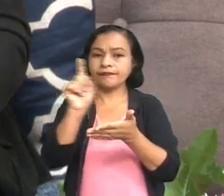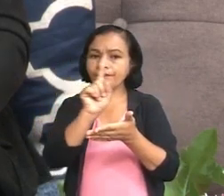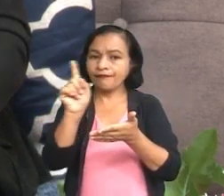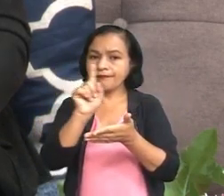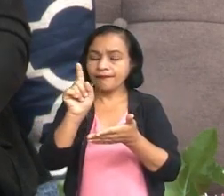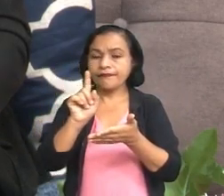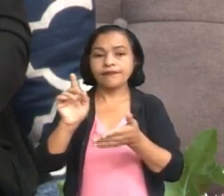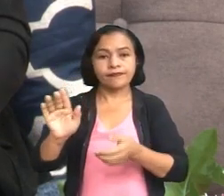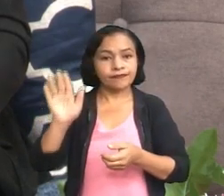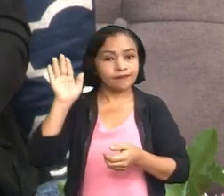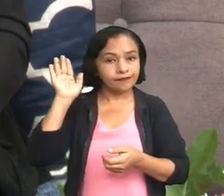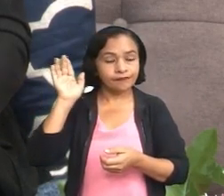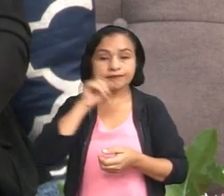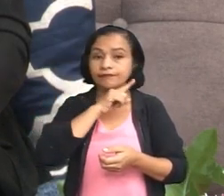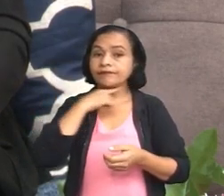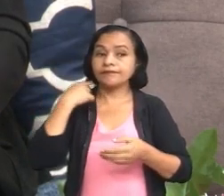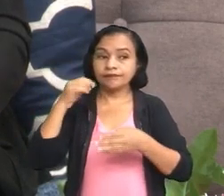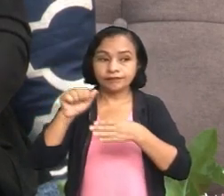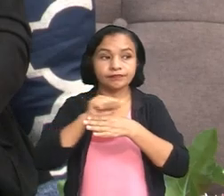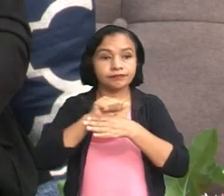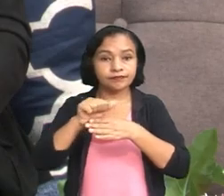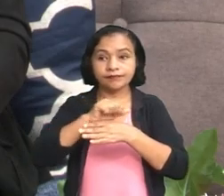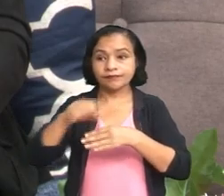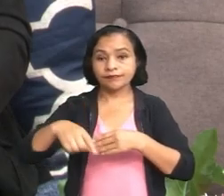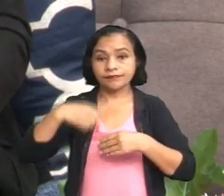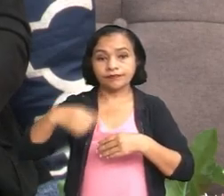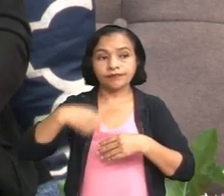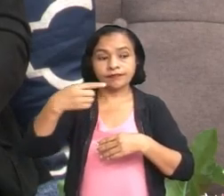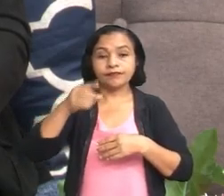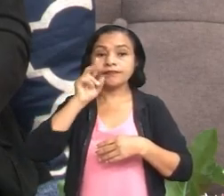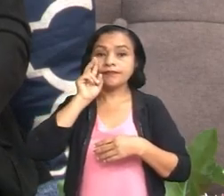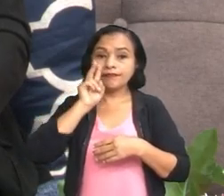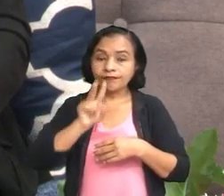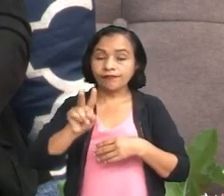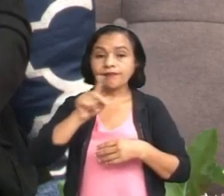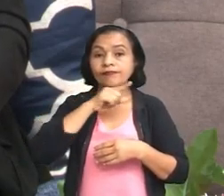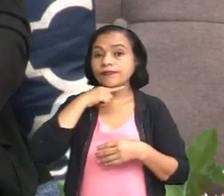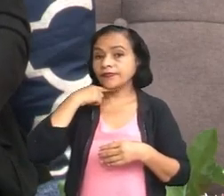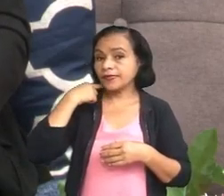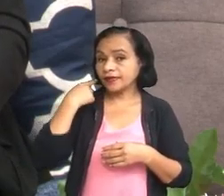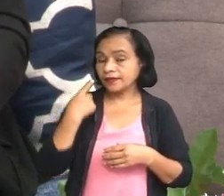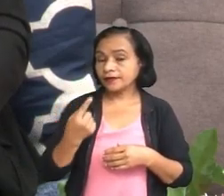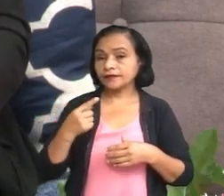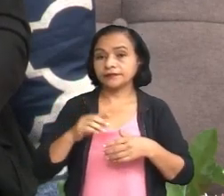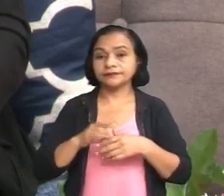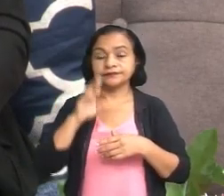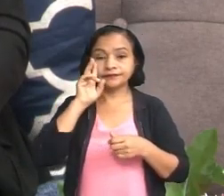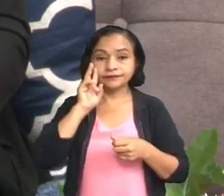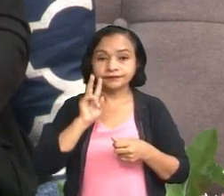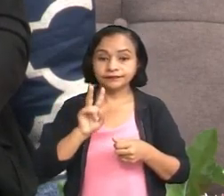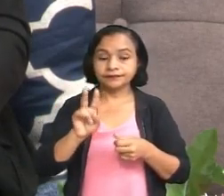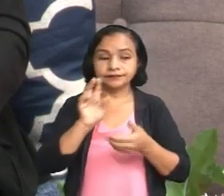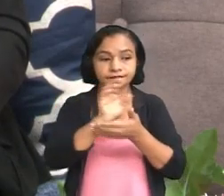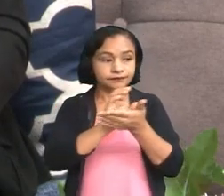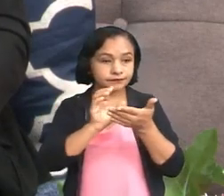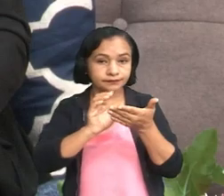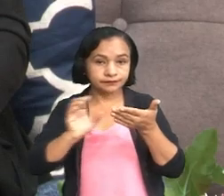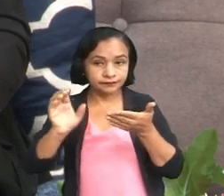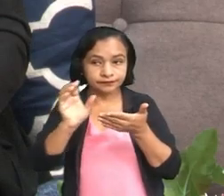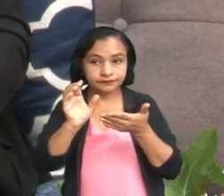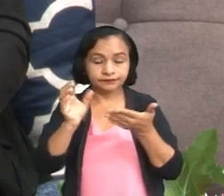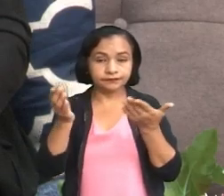compromisos que en la práctica lo venimos viendo a diario, ¿verdad? Se han hecho realidad y lo ves desde los colegios